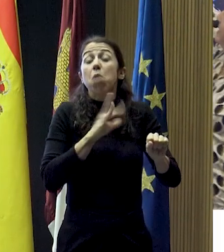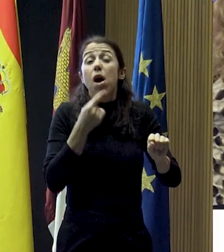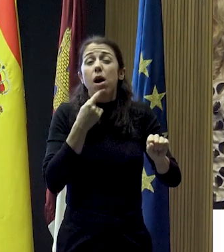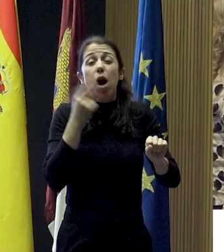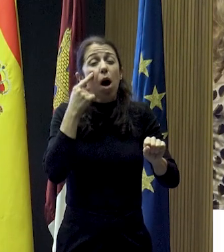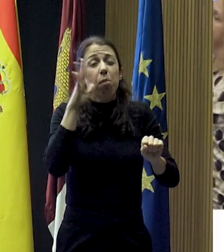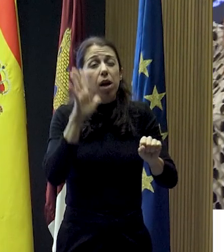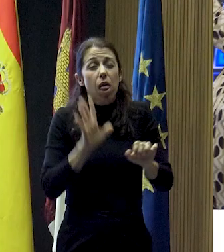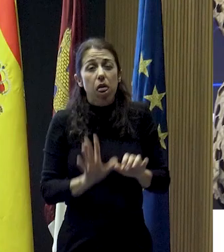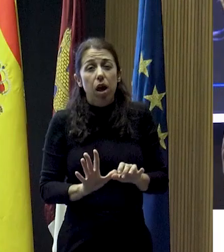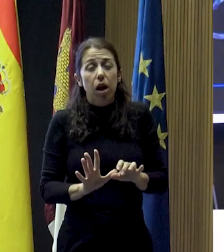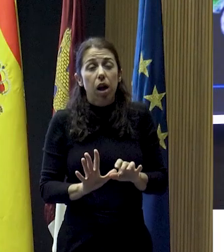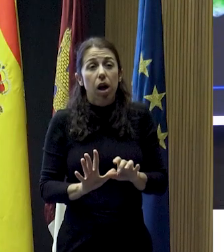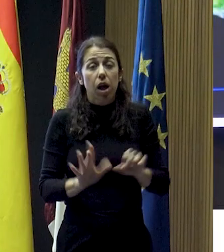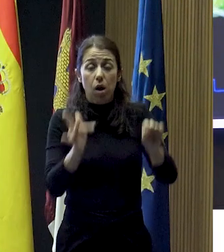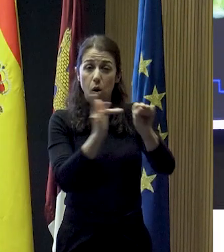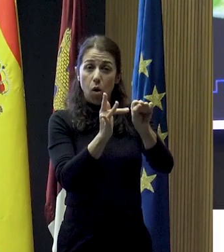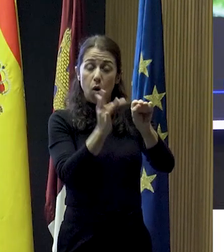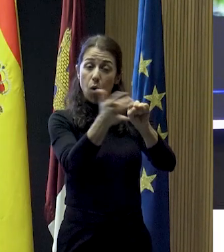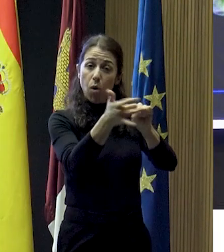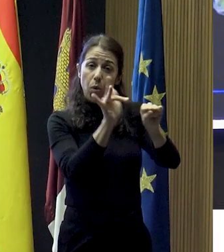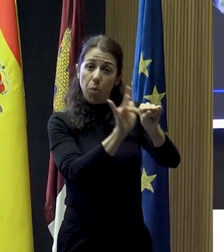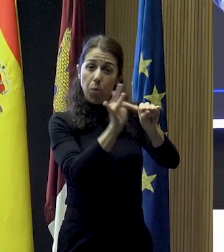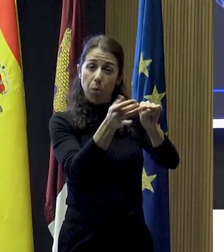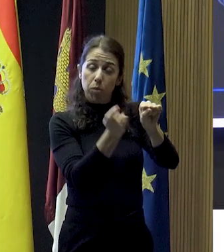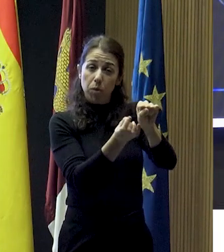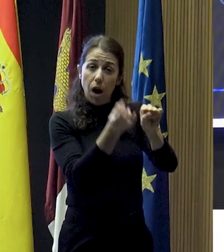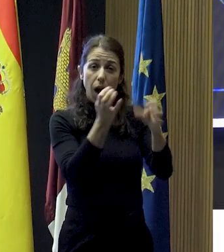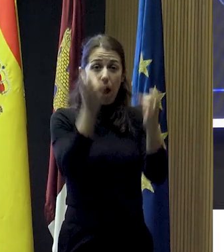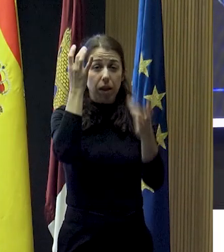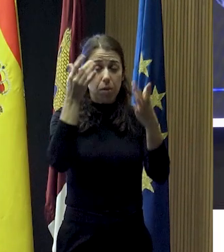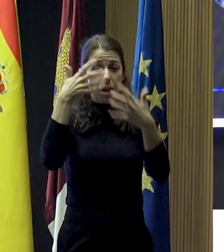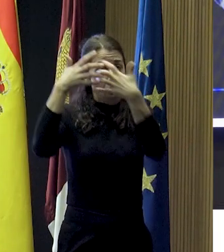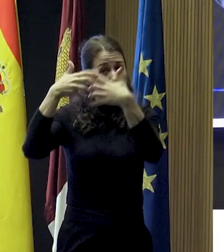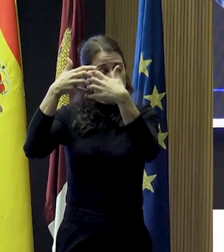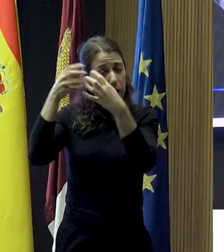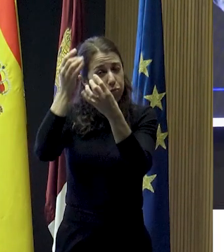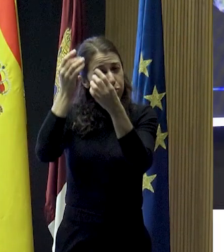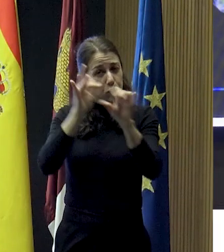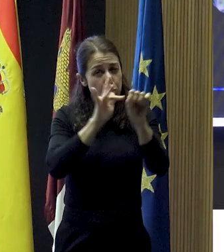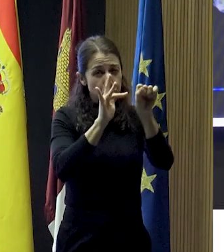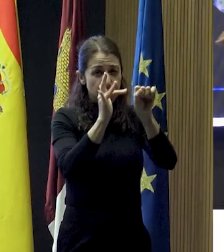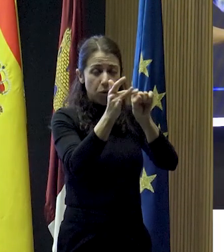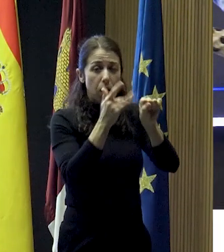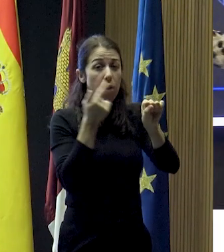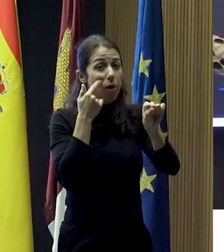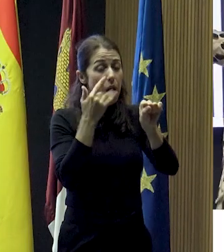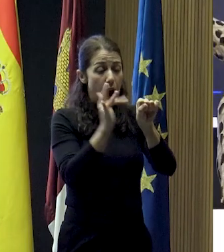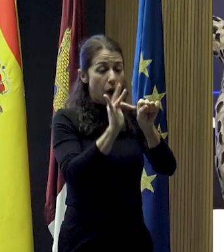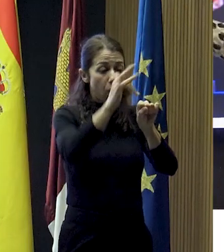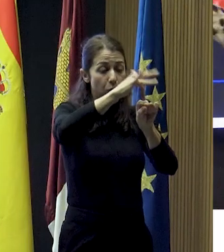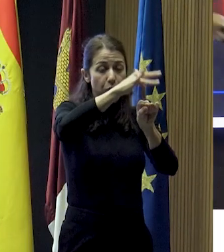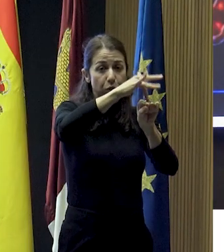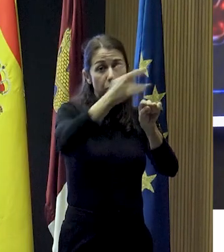empieza a aparecer aquí, entre el lóbulo frontal y el lóbulo parietal, actividad cerebral. Y cuando venimos al lóbulo frontal, en vez de estar aquí